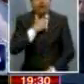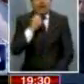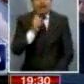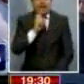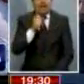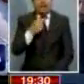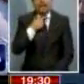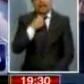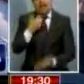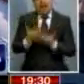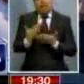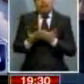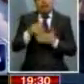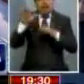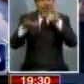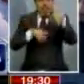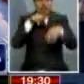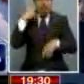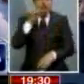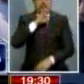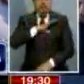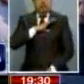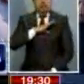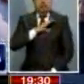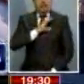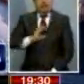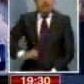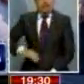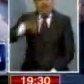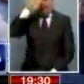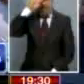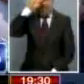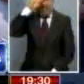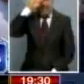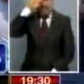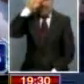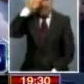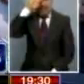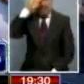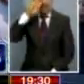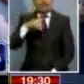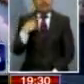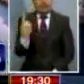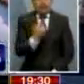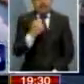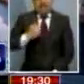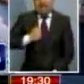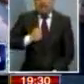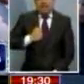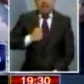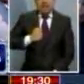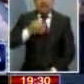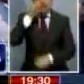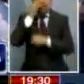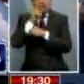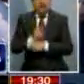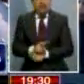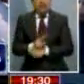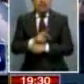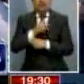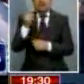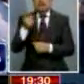Quiero aprovechar de hacer un llamado a Chile, un pueblo creyente. Los evangélicos, los católicos, los testigos de Jehová,